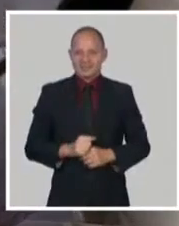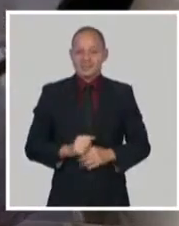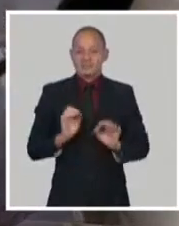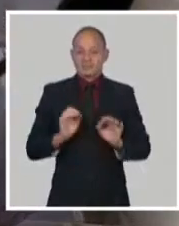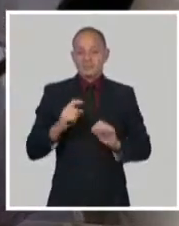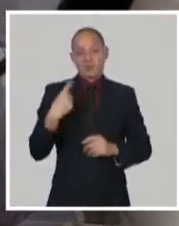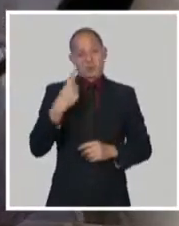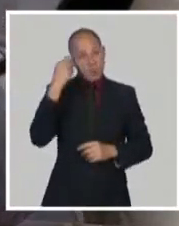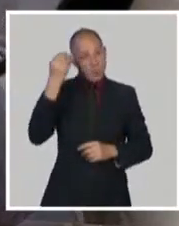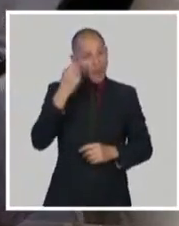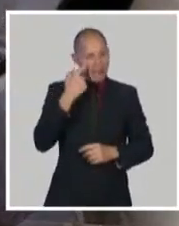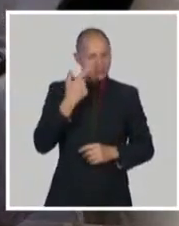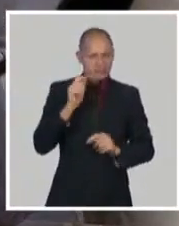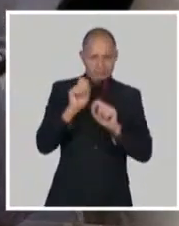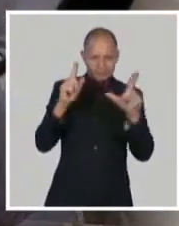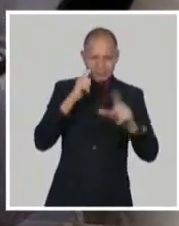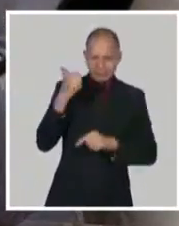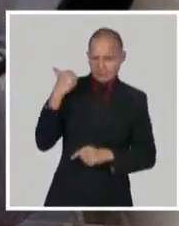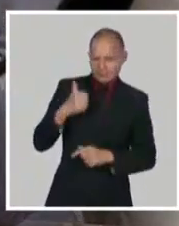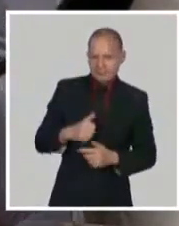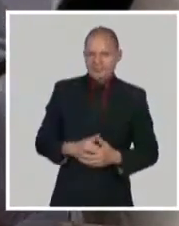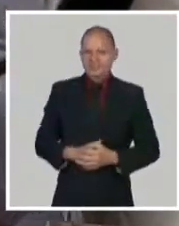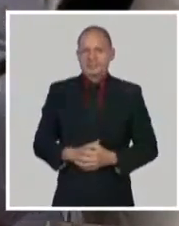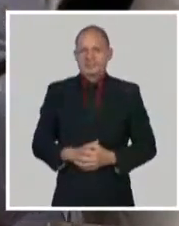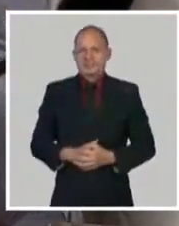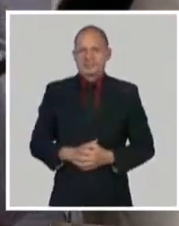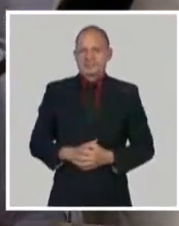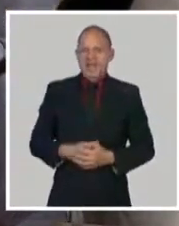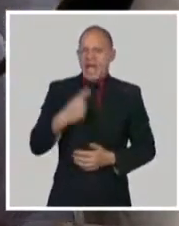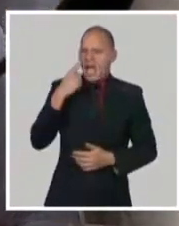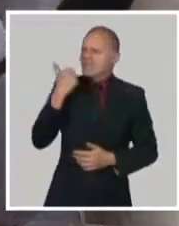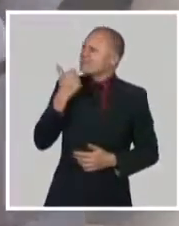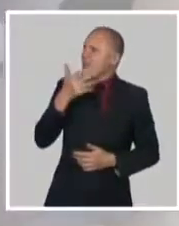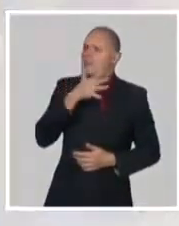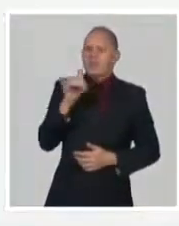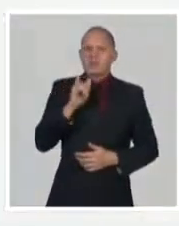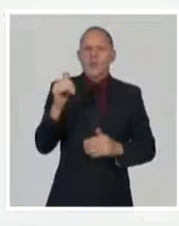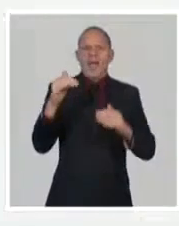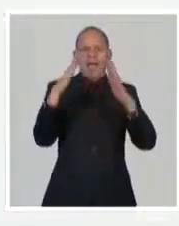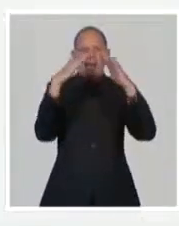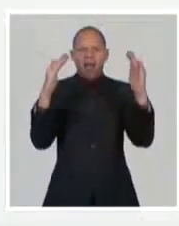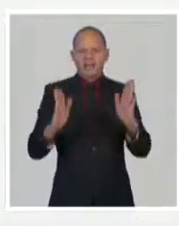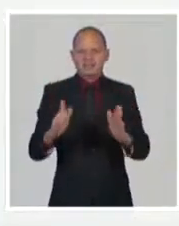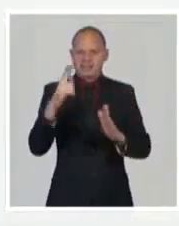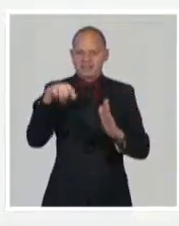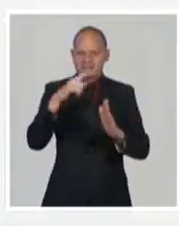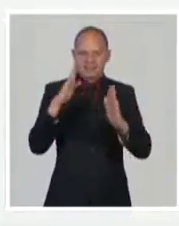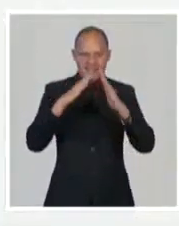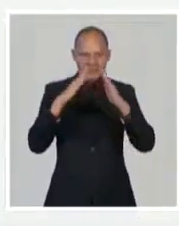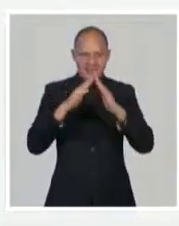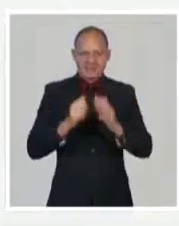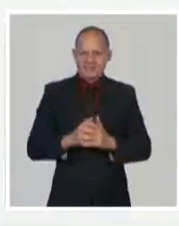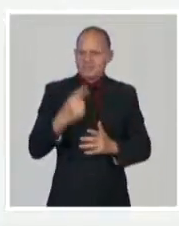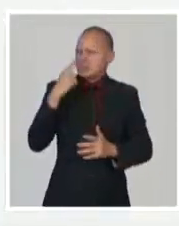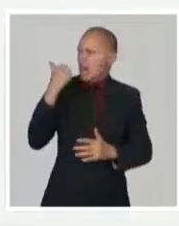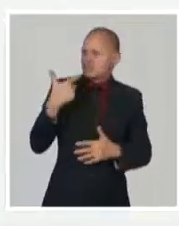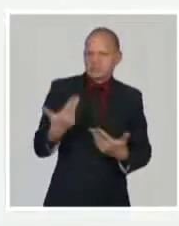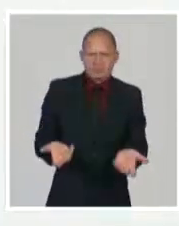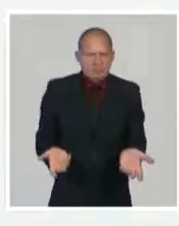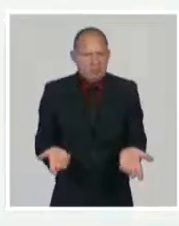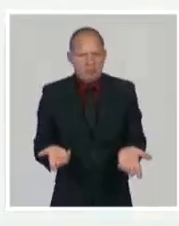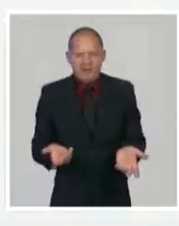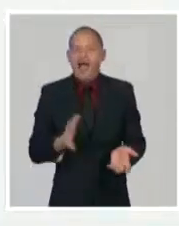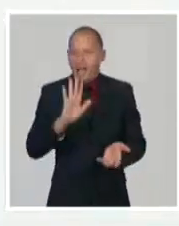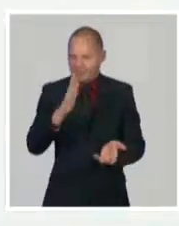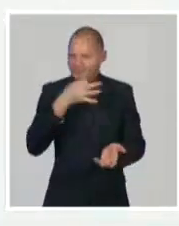la próxima, por favor, ahí hemos hecho un dibujo de una casa y vamos a explicar rapidito esa casa qué cosa es.